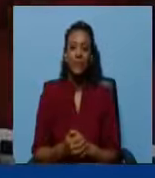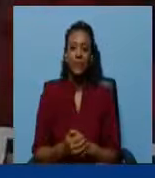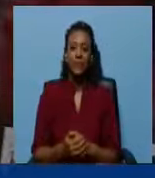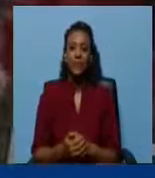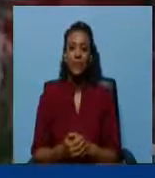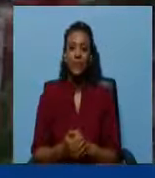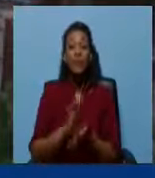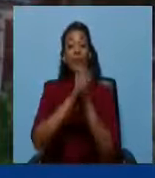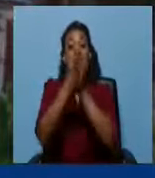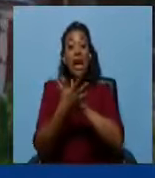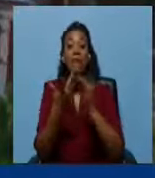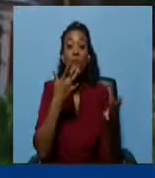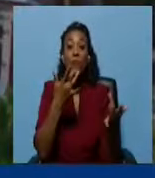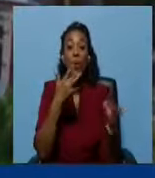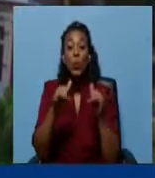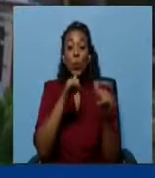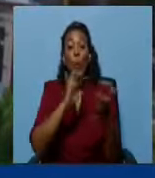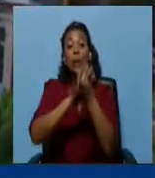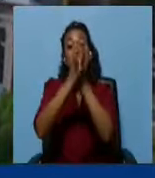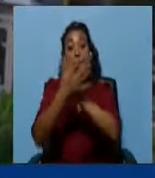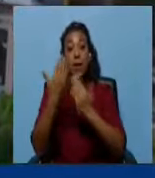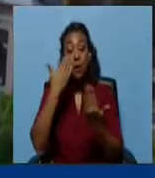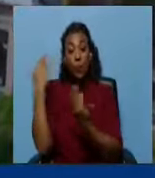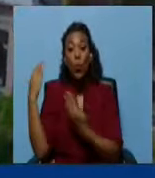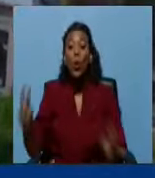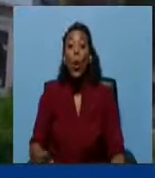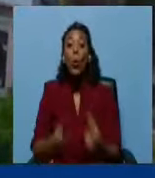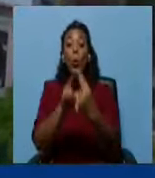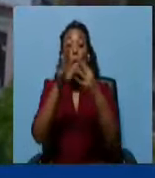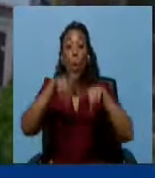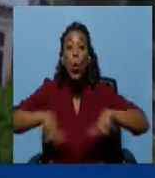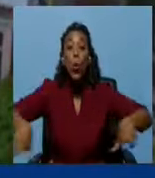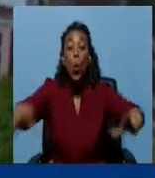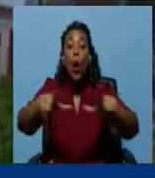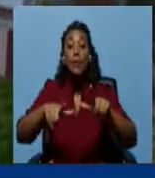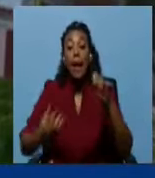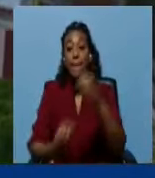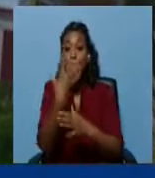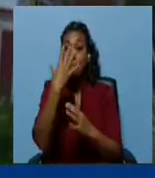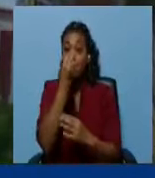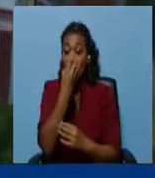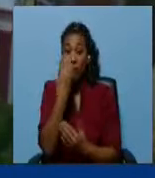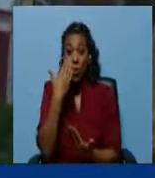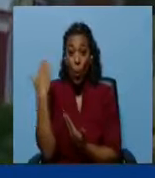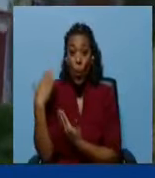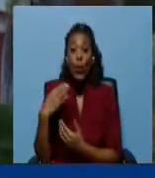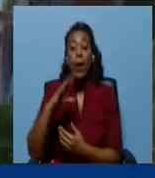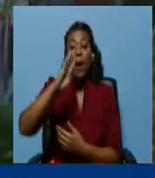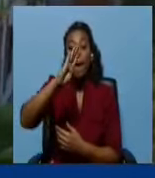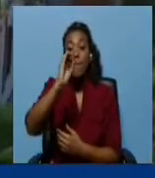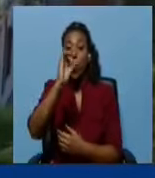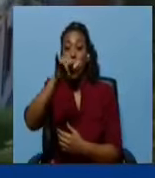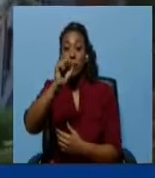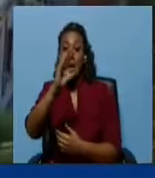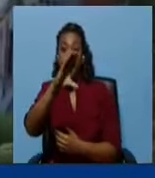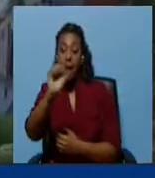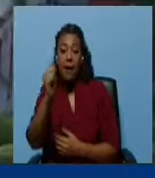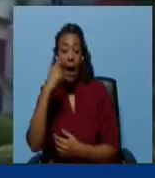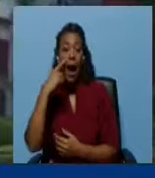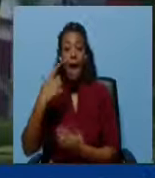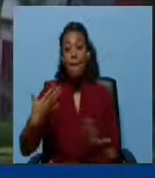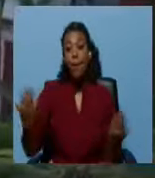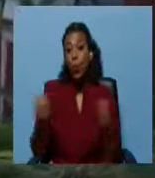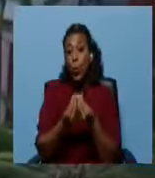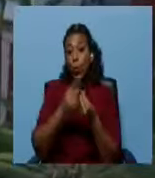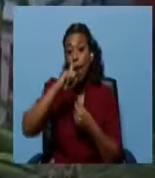Así culmina esta importante actividad en el Salón Boyacá, el Palacio de Miraflores, del presidente